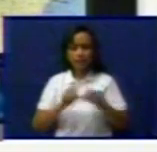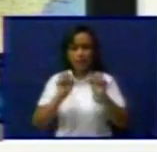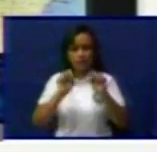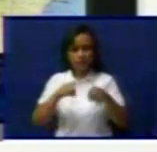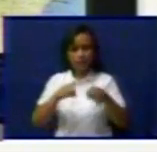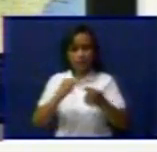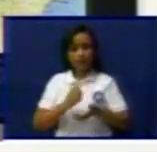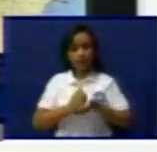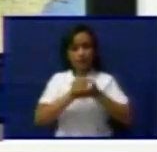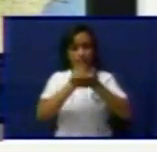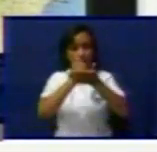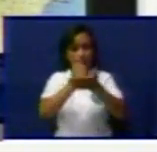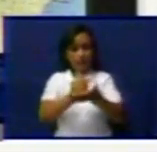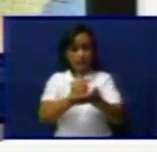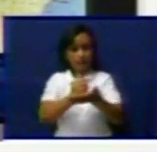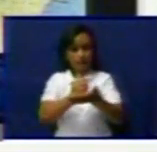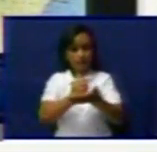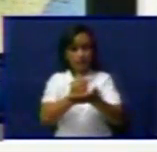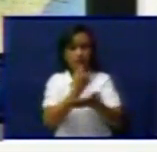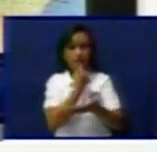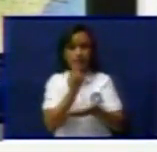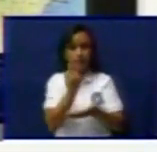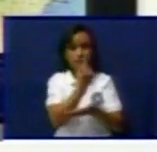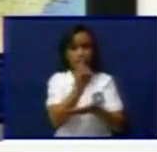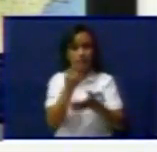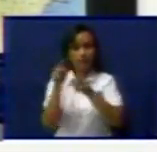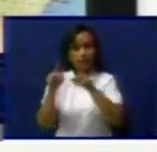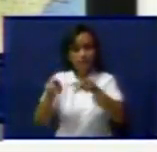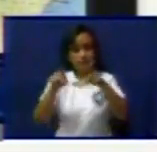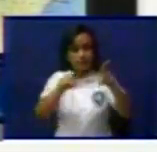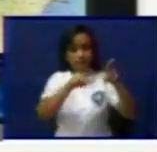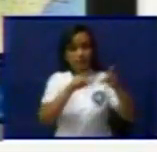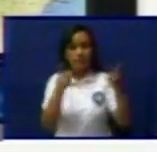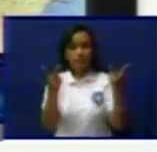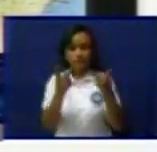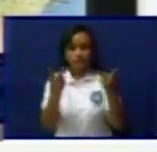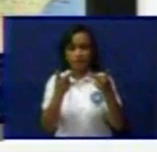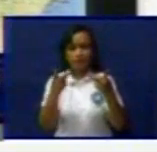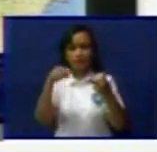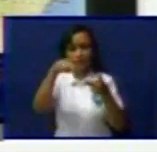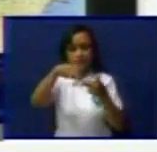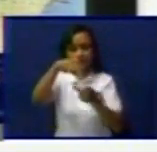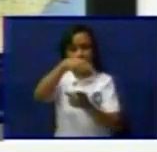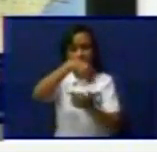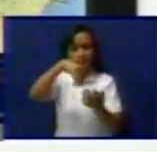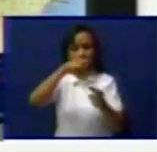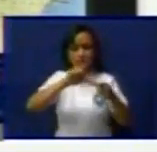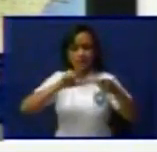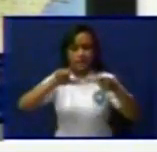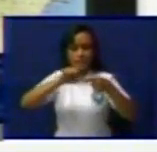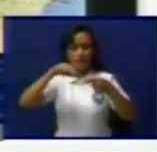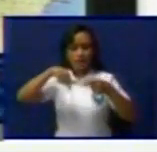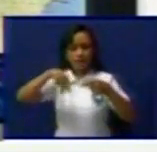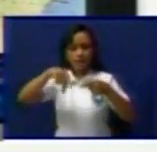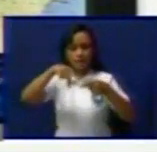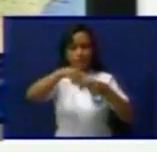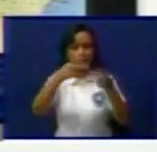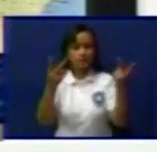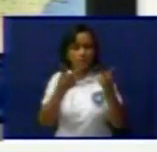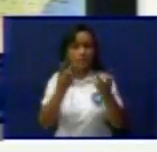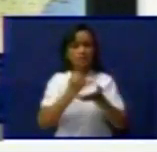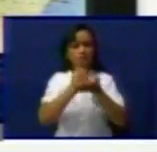Que puede beneficiar en gran medida los habitantes alrededor del lago.